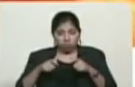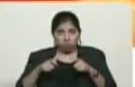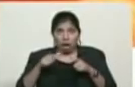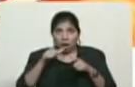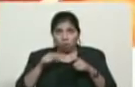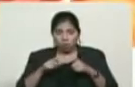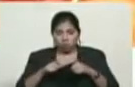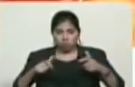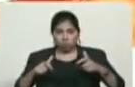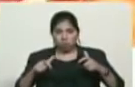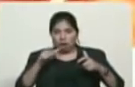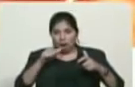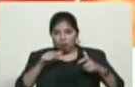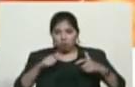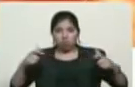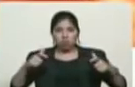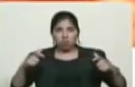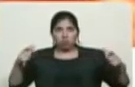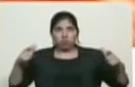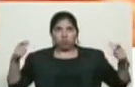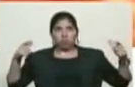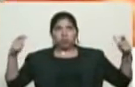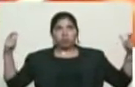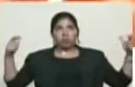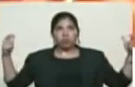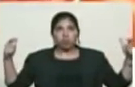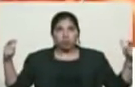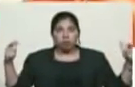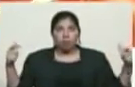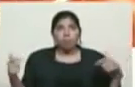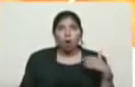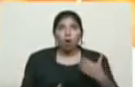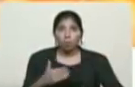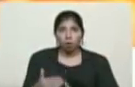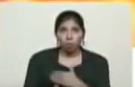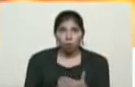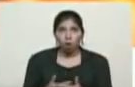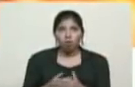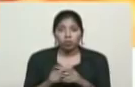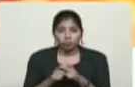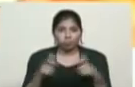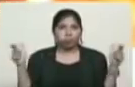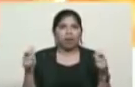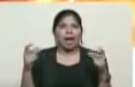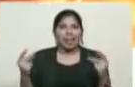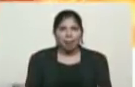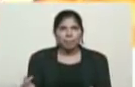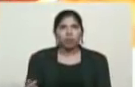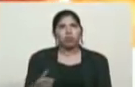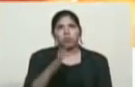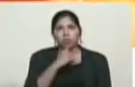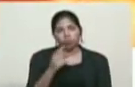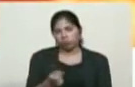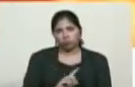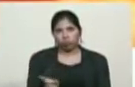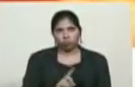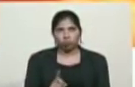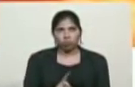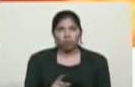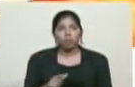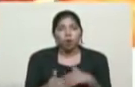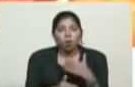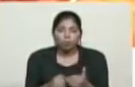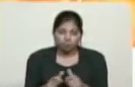es un proceso que nos va a llevar varios días y por eso es que pedimos confianza y calma que lo vamos a ir abordando